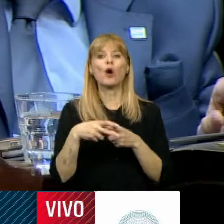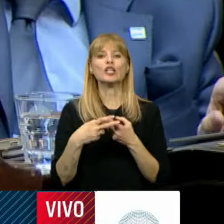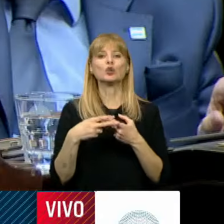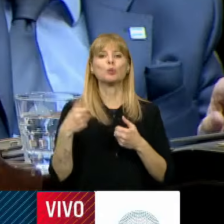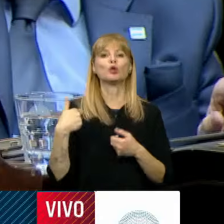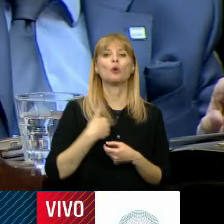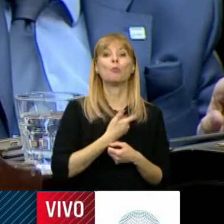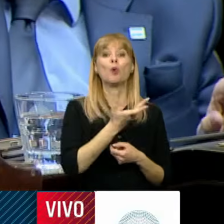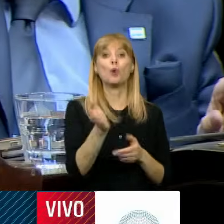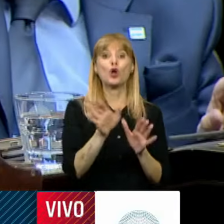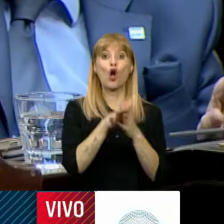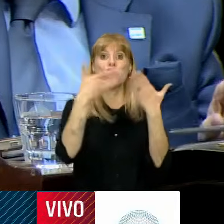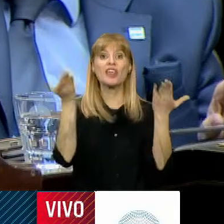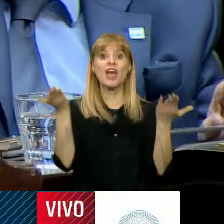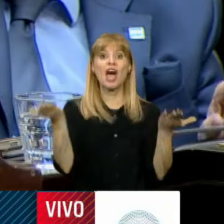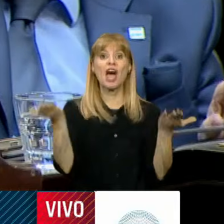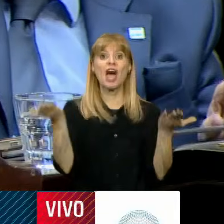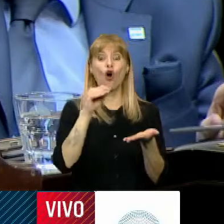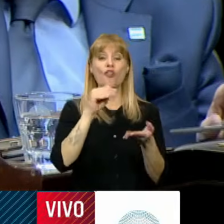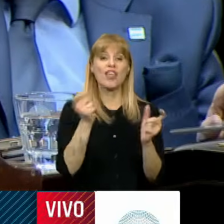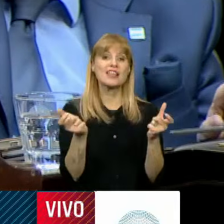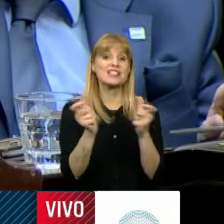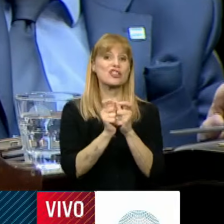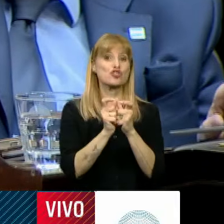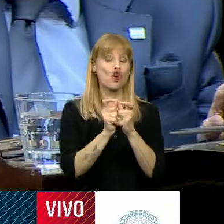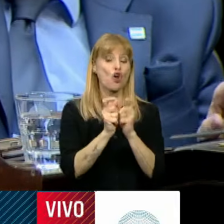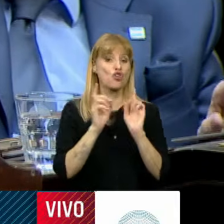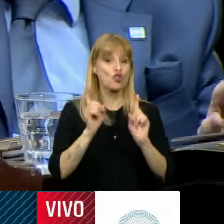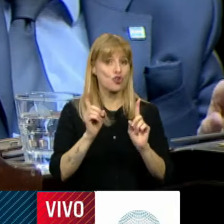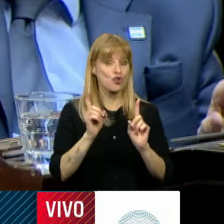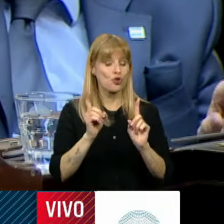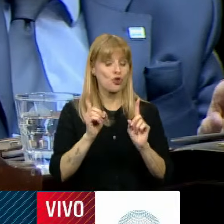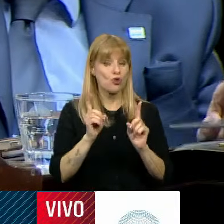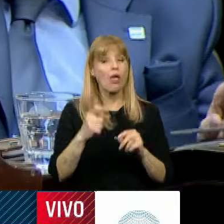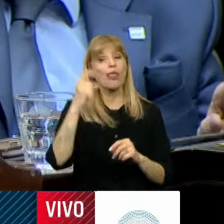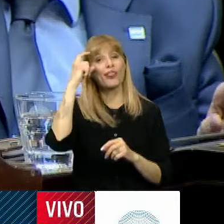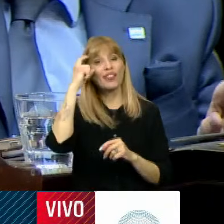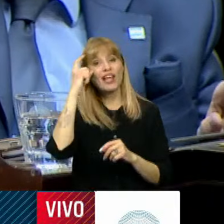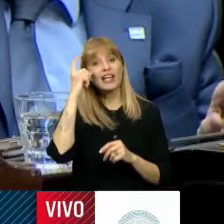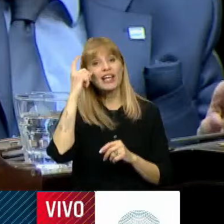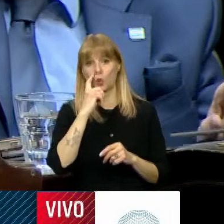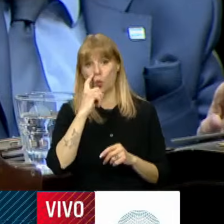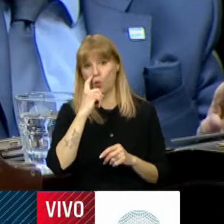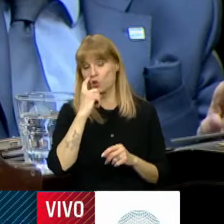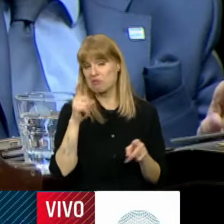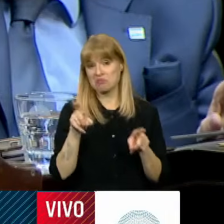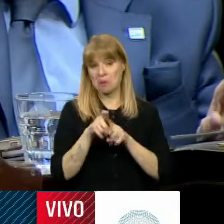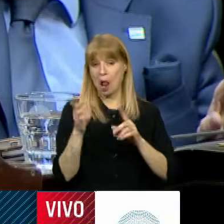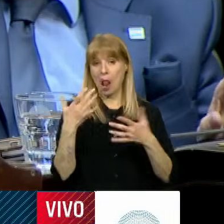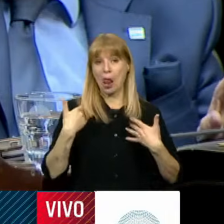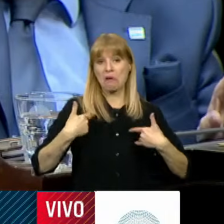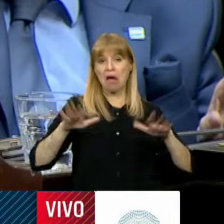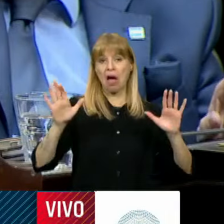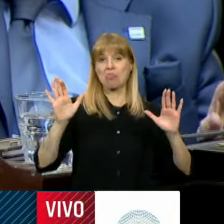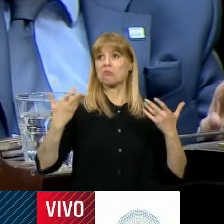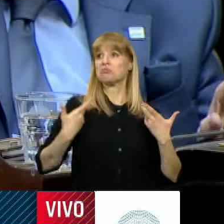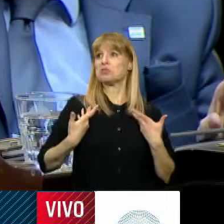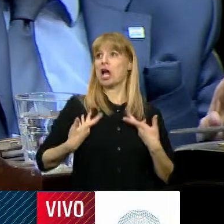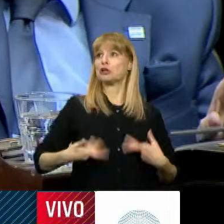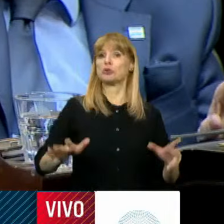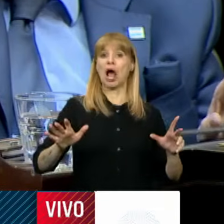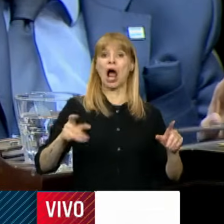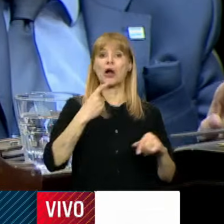diario de sesiones. El 10 de junio, como si no hubiera pasado nada, nos dijo a todos los argentinos